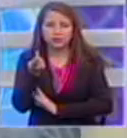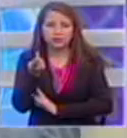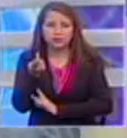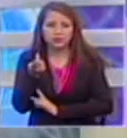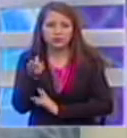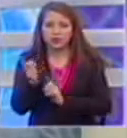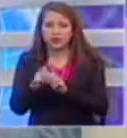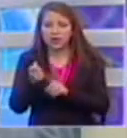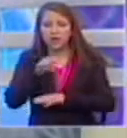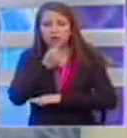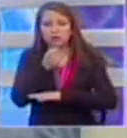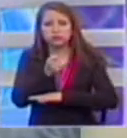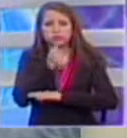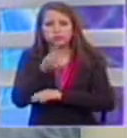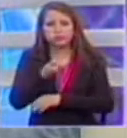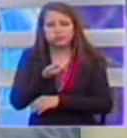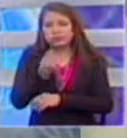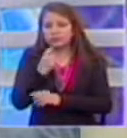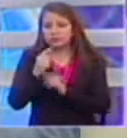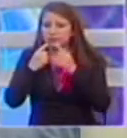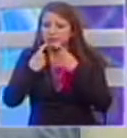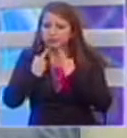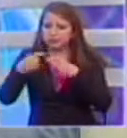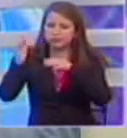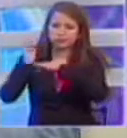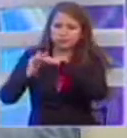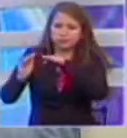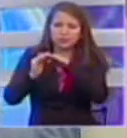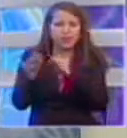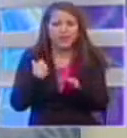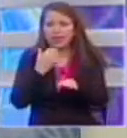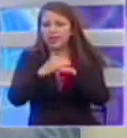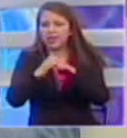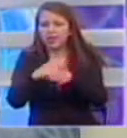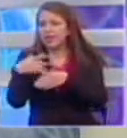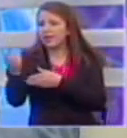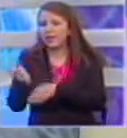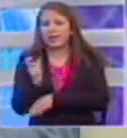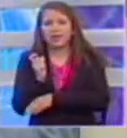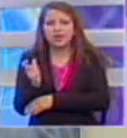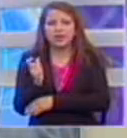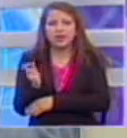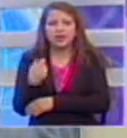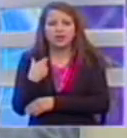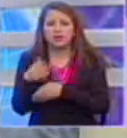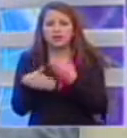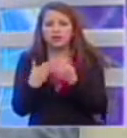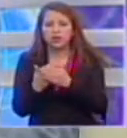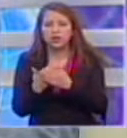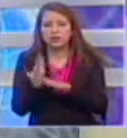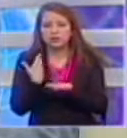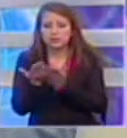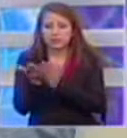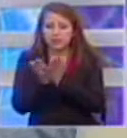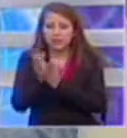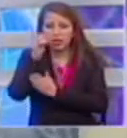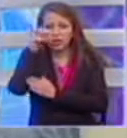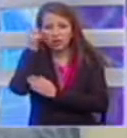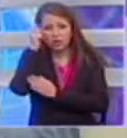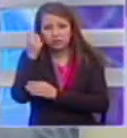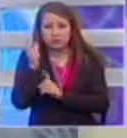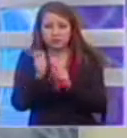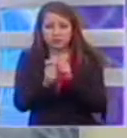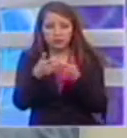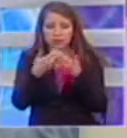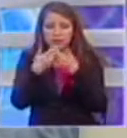una cuña radial, invitando al proceso de carnetización e indicando que van a tener todos los servicios del Estado, y concurren